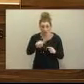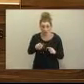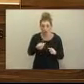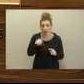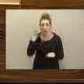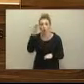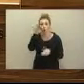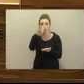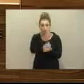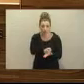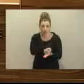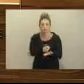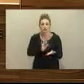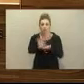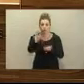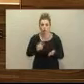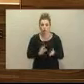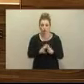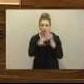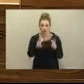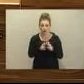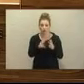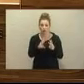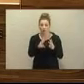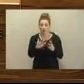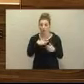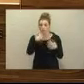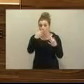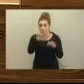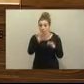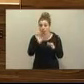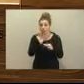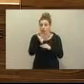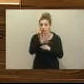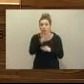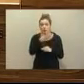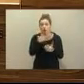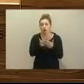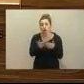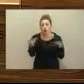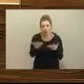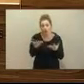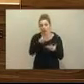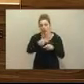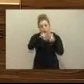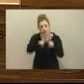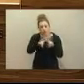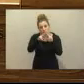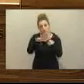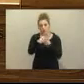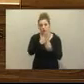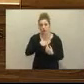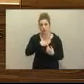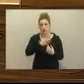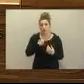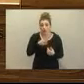a los servicios sociales y enviaron un documento con la solicitud urgente de mi revisión y que en tres meses ya